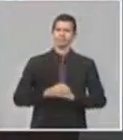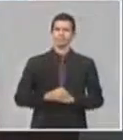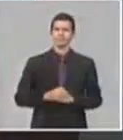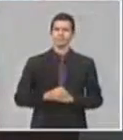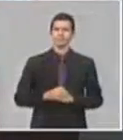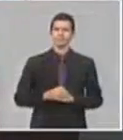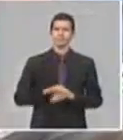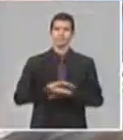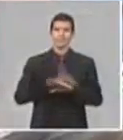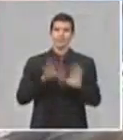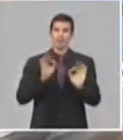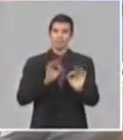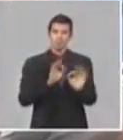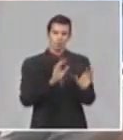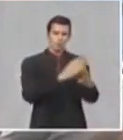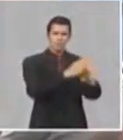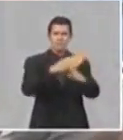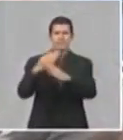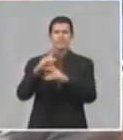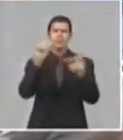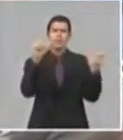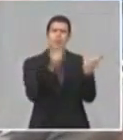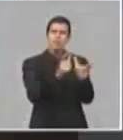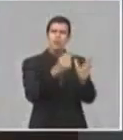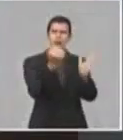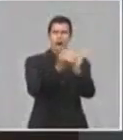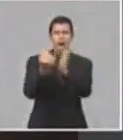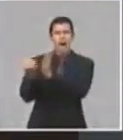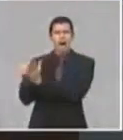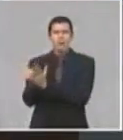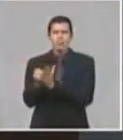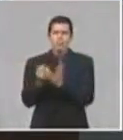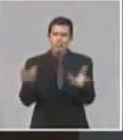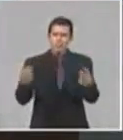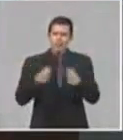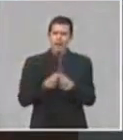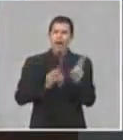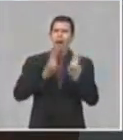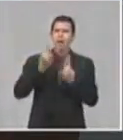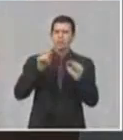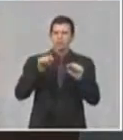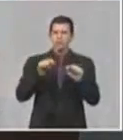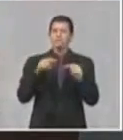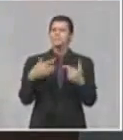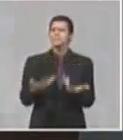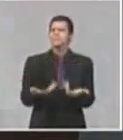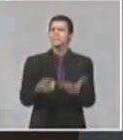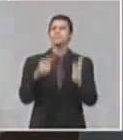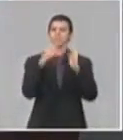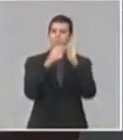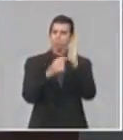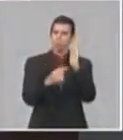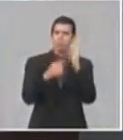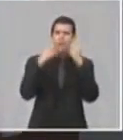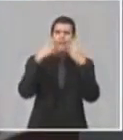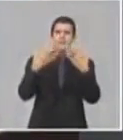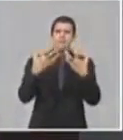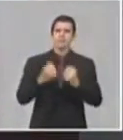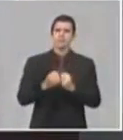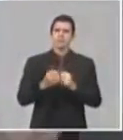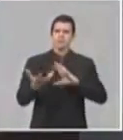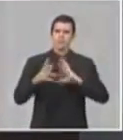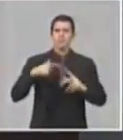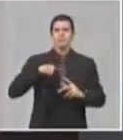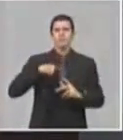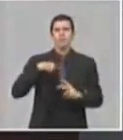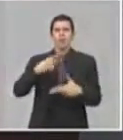recuperación de lakovic que nos va dando resultados un plan nacional de desarrollo económico y sociales en un primer momento de la primera etapa